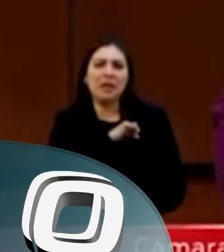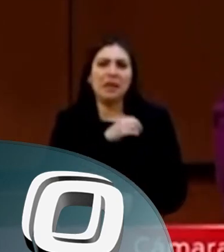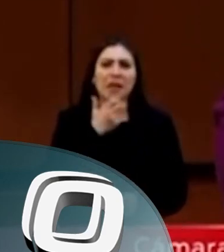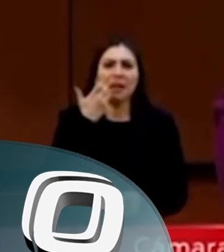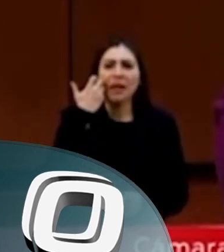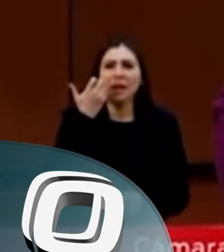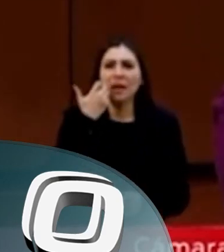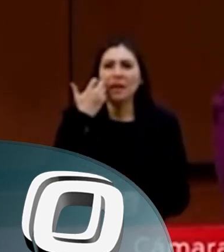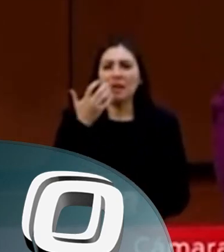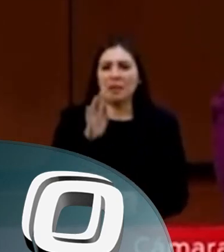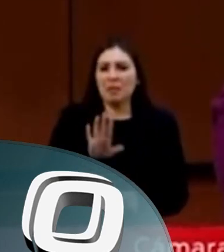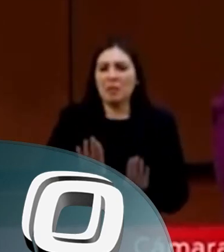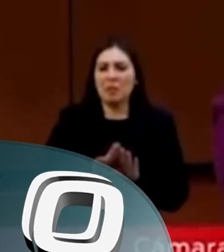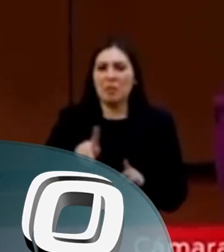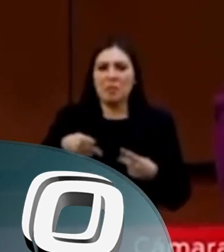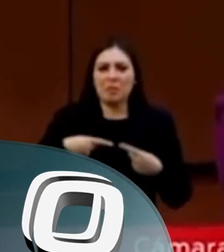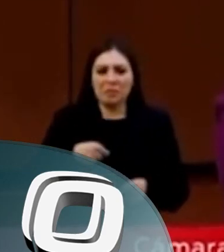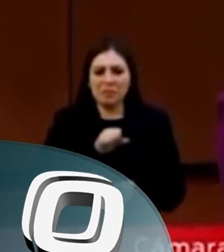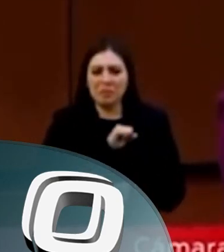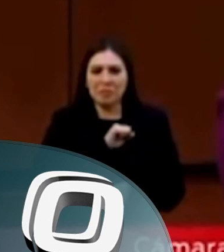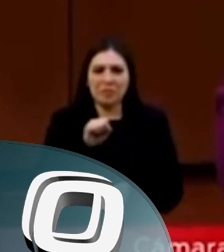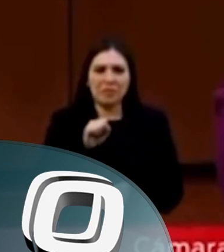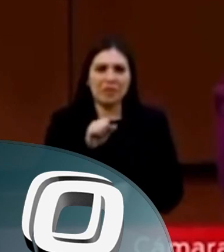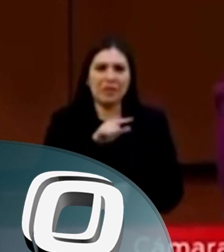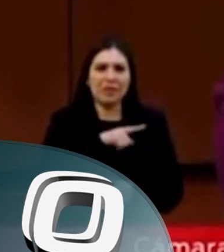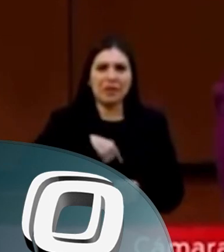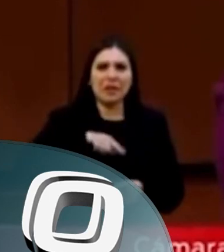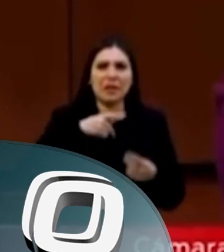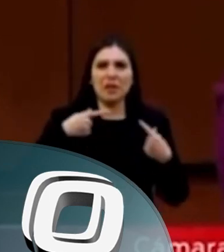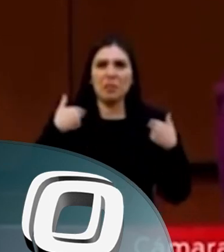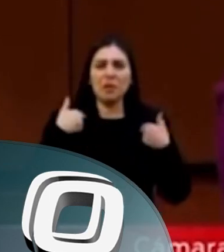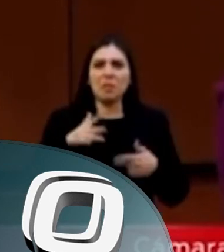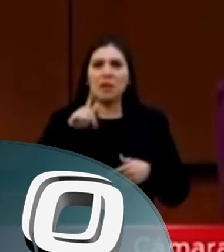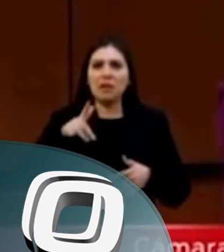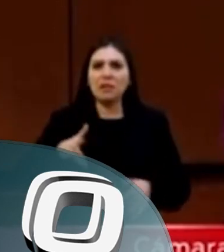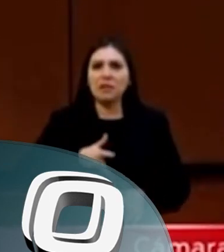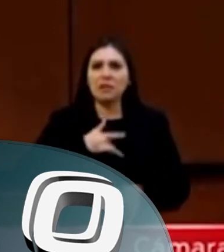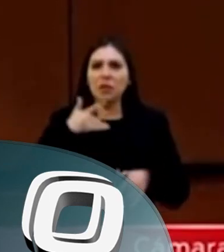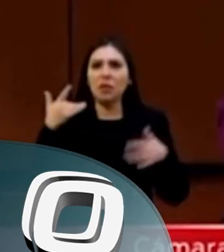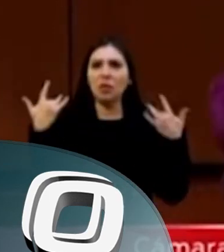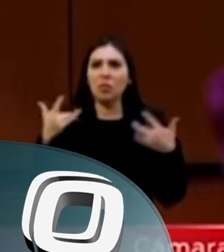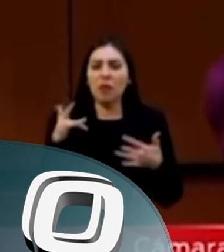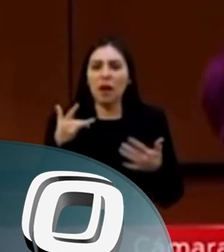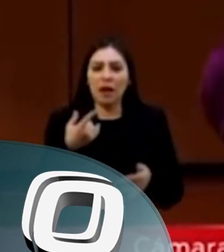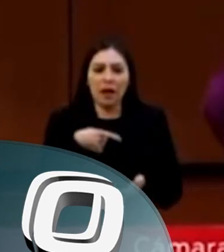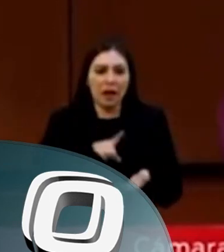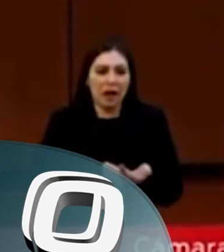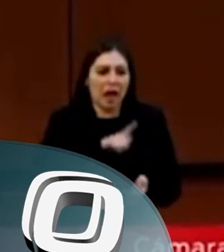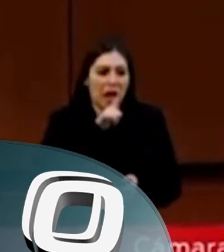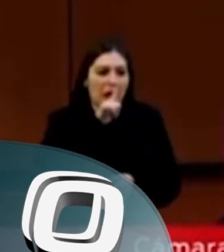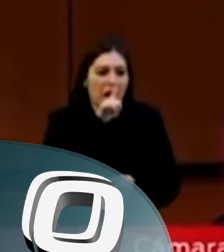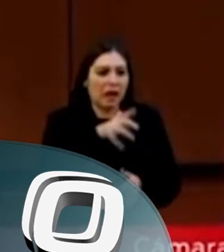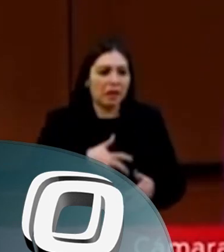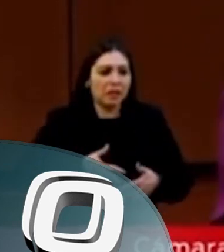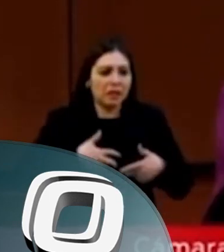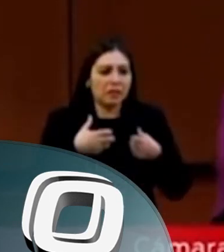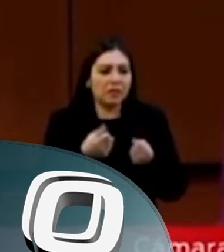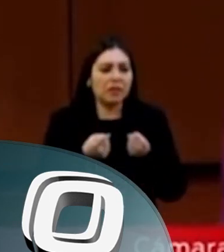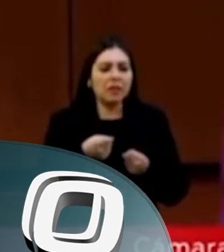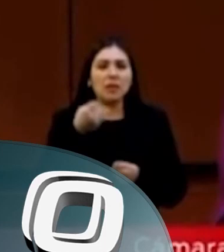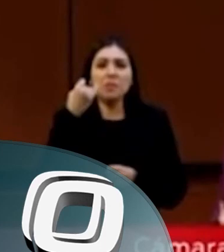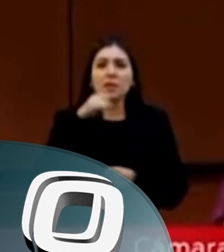la miseria humana les ha dolido en el alma que digamos que se va a